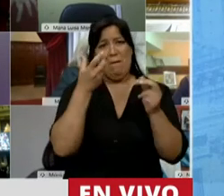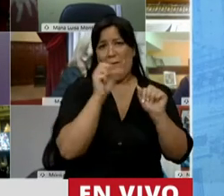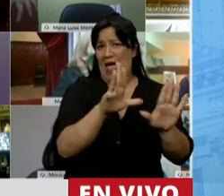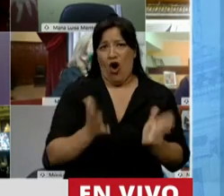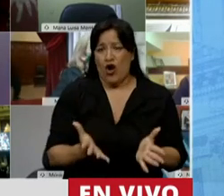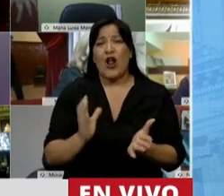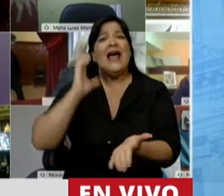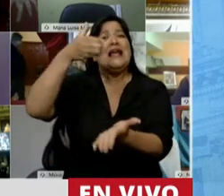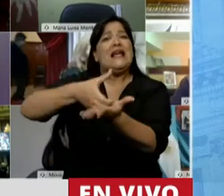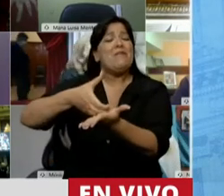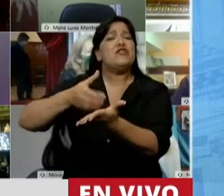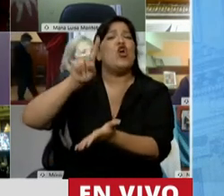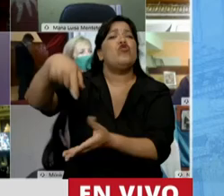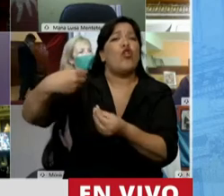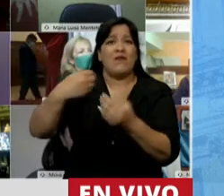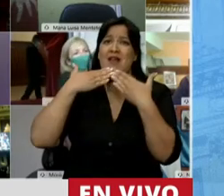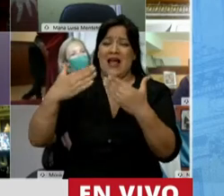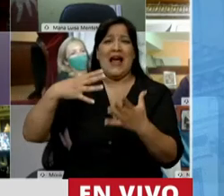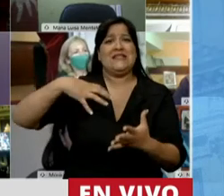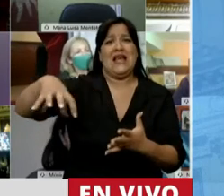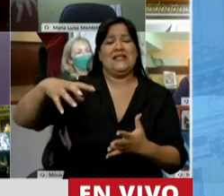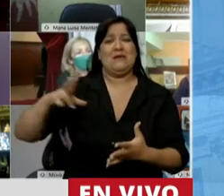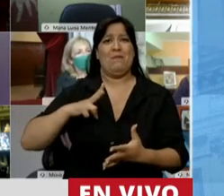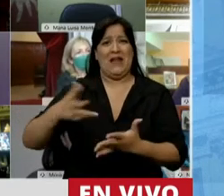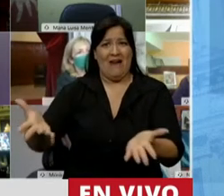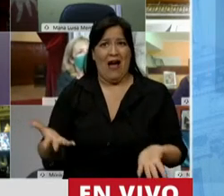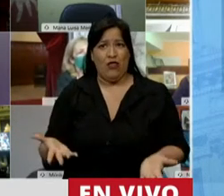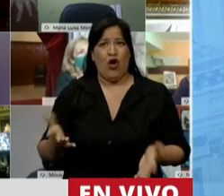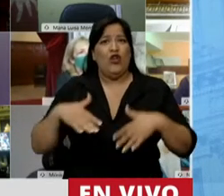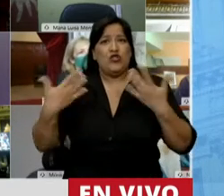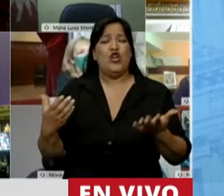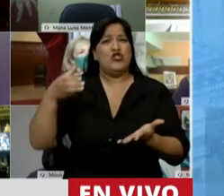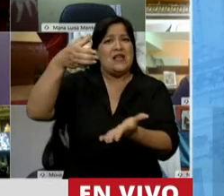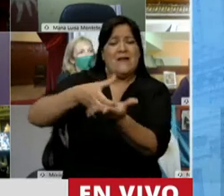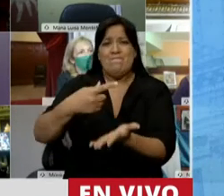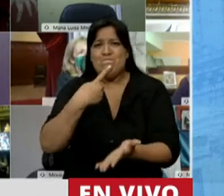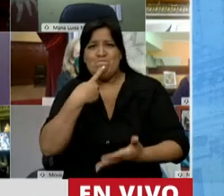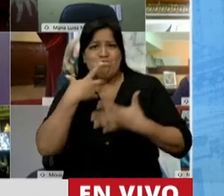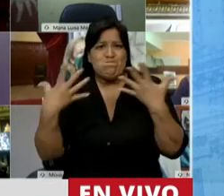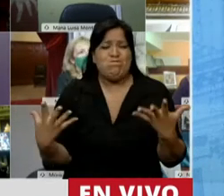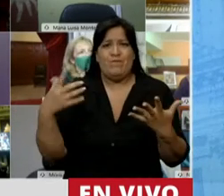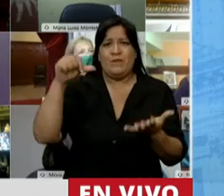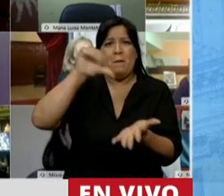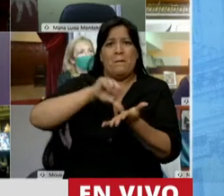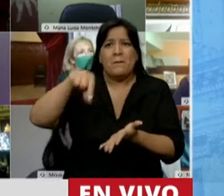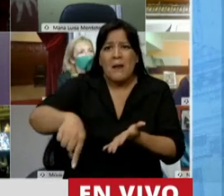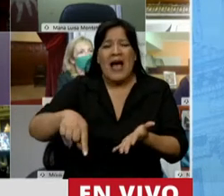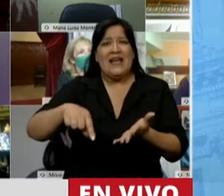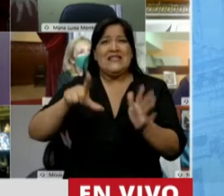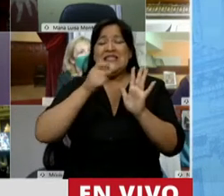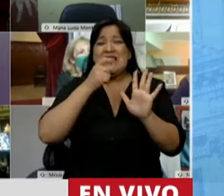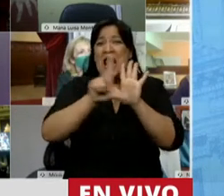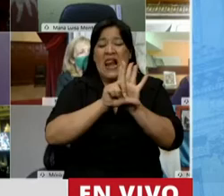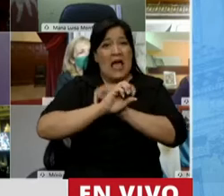del sector privado. Y no habrá inversiones con incertidumbre que existe en un país con malas